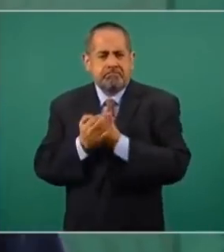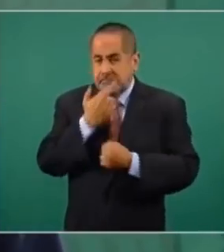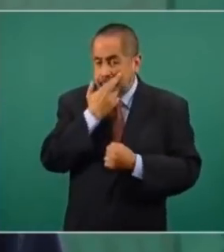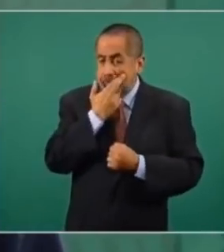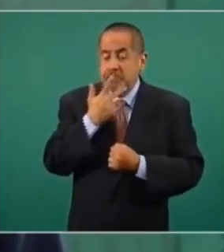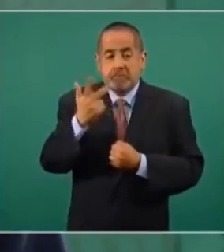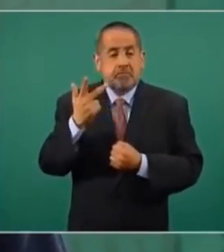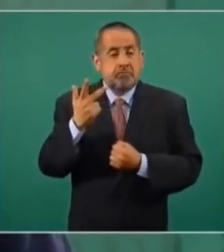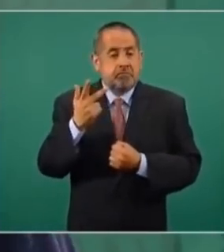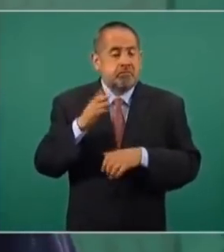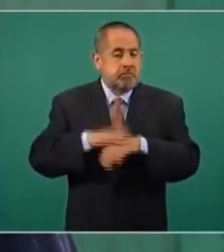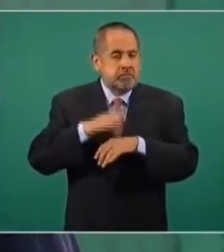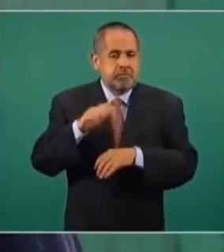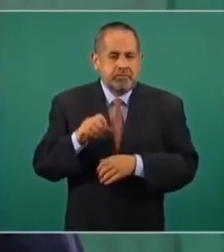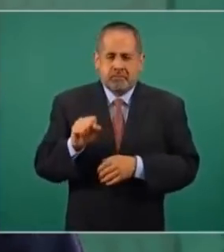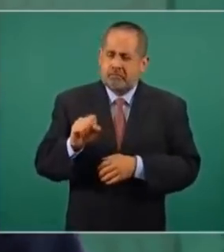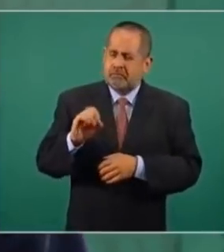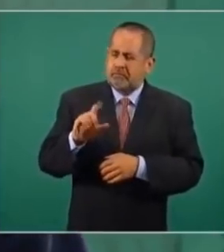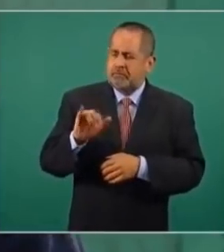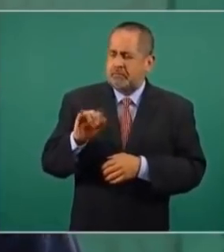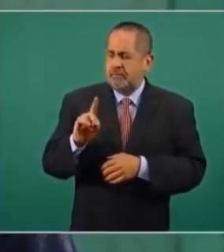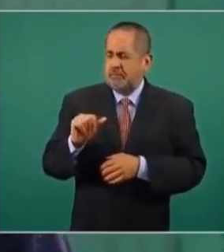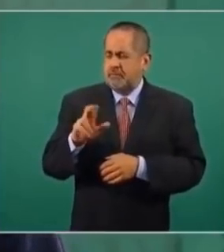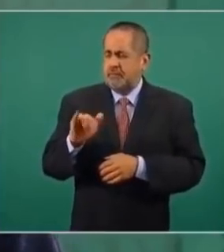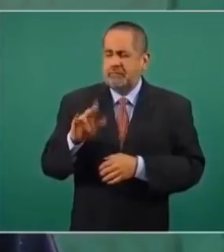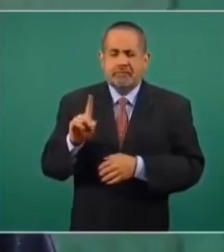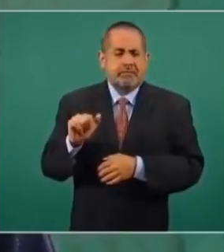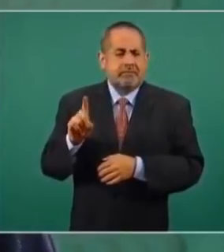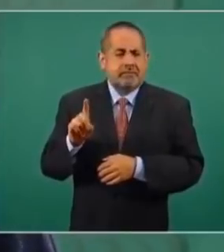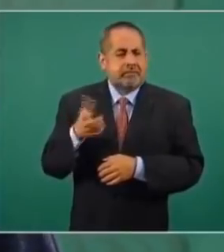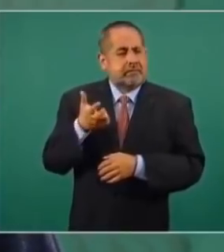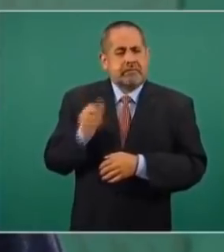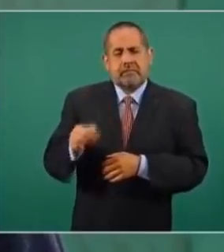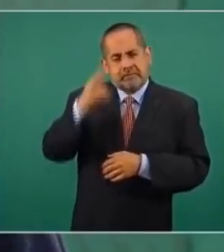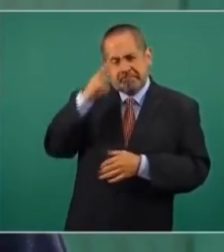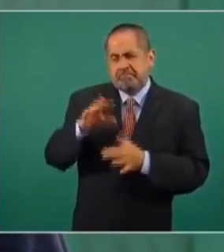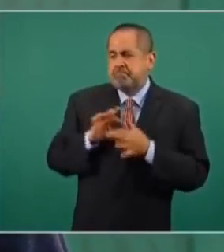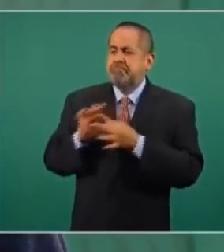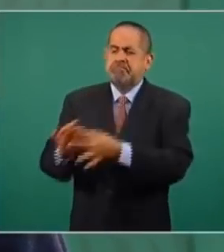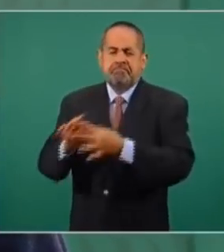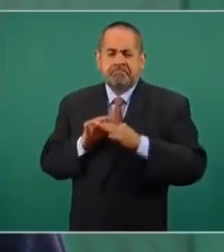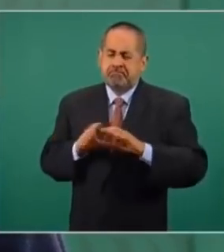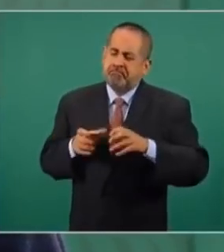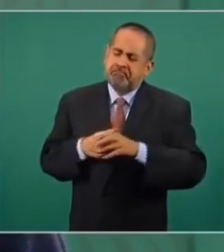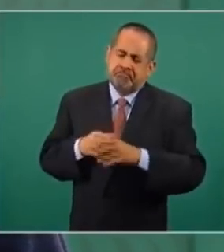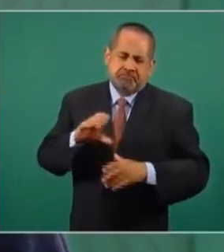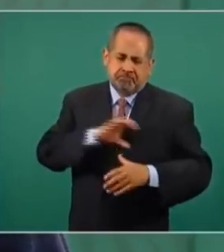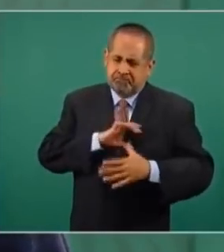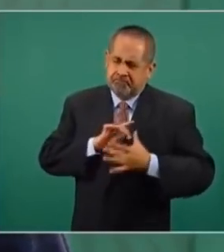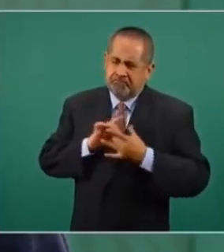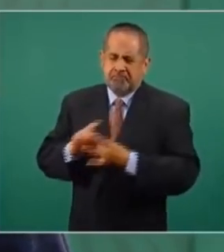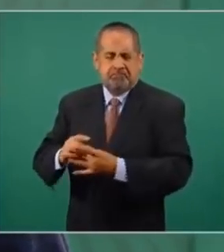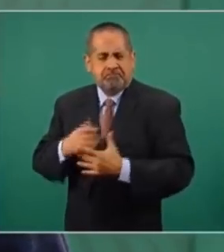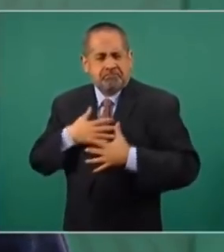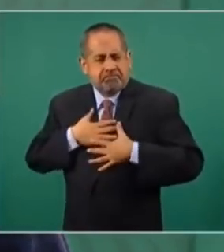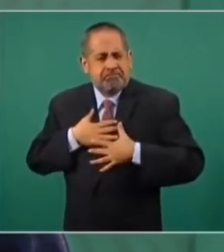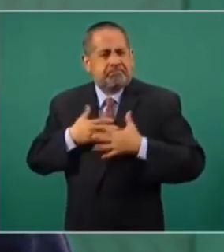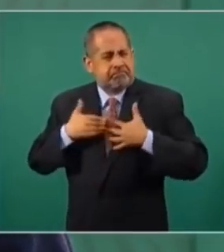se manifestó más, ¿no?, lo que somos los mexicanos, muy fraternos, muy humanos.